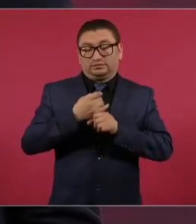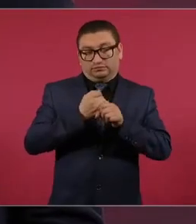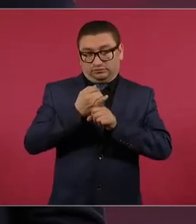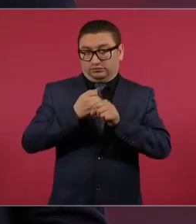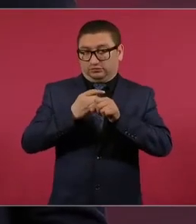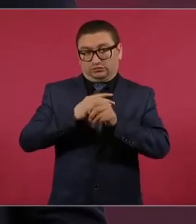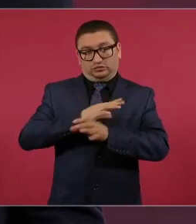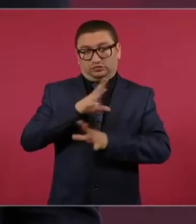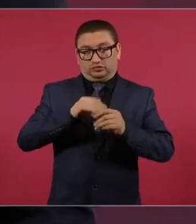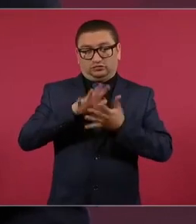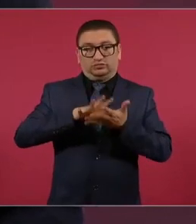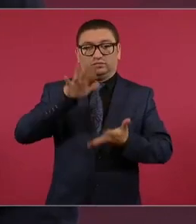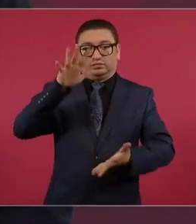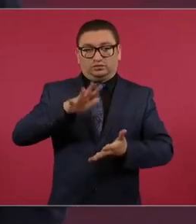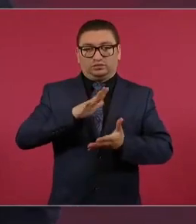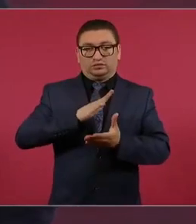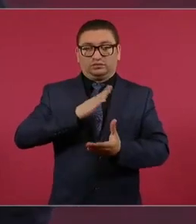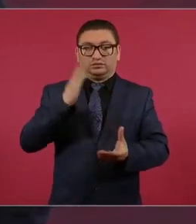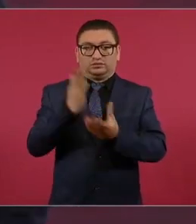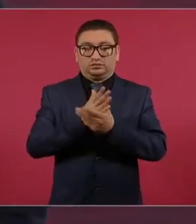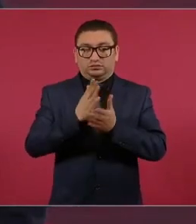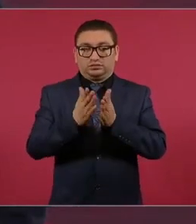casos expedientes